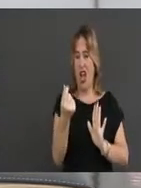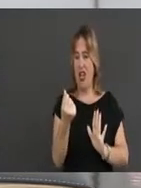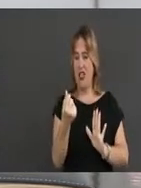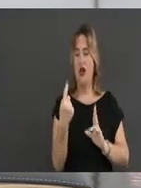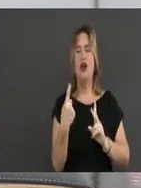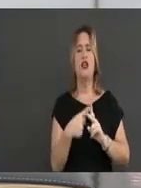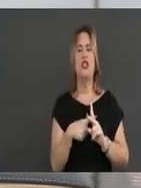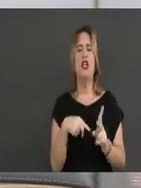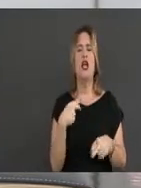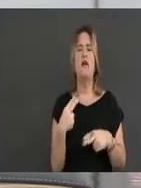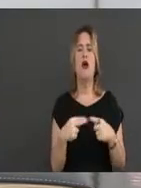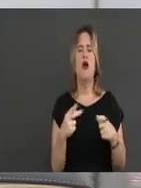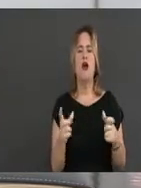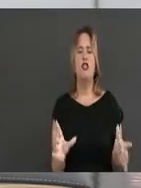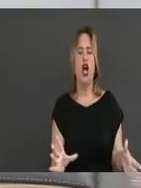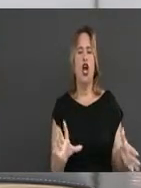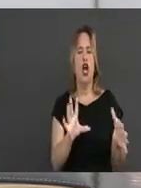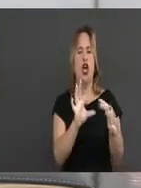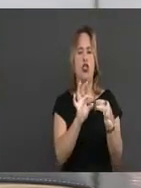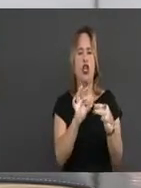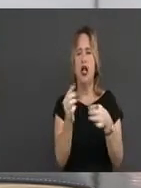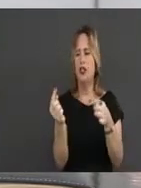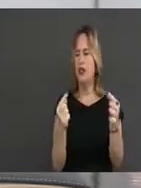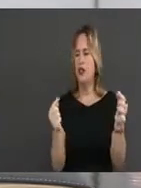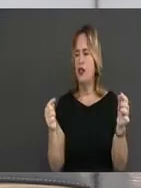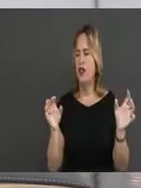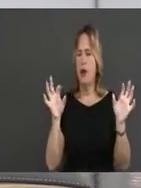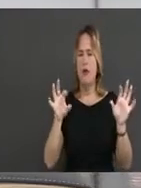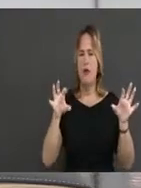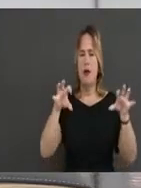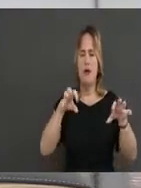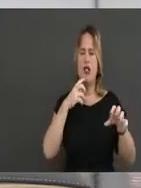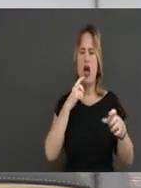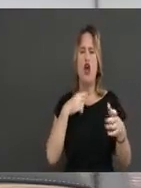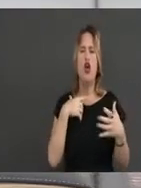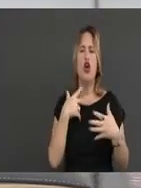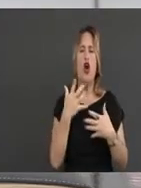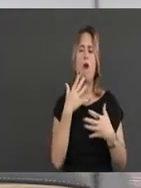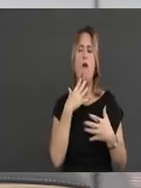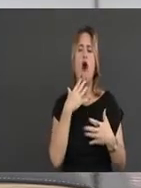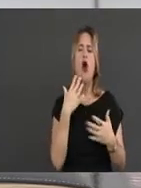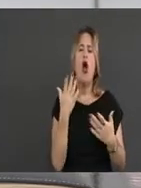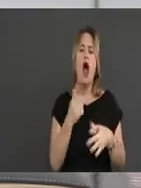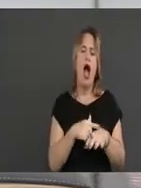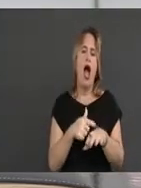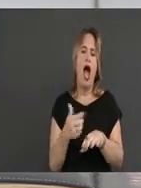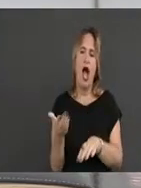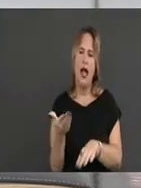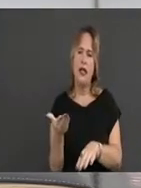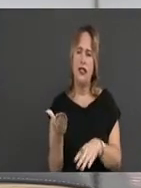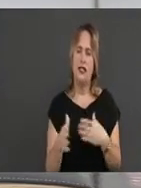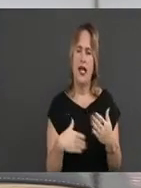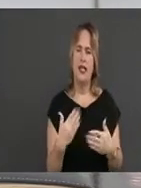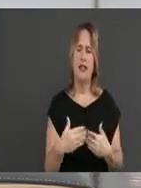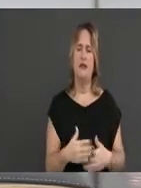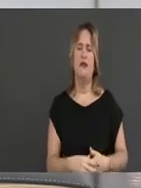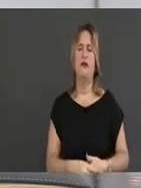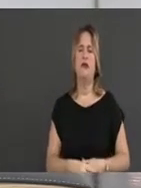y hemos hecho ese contacto con las oficinas centrales en función de mejorar esta situación.